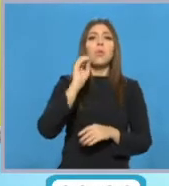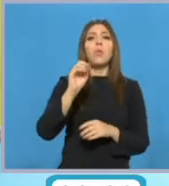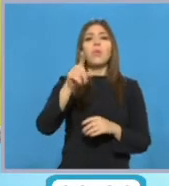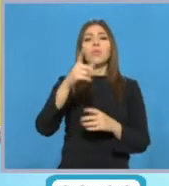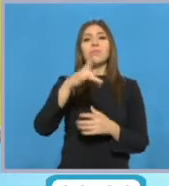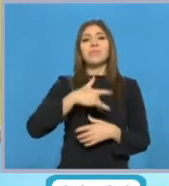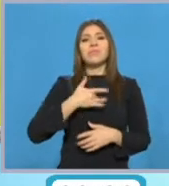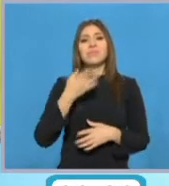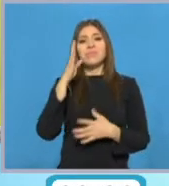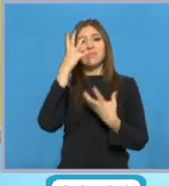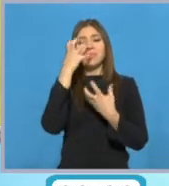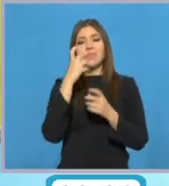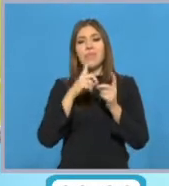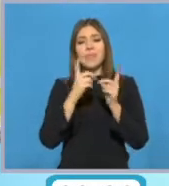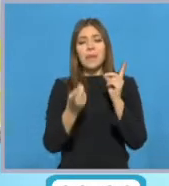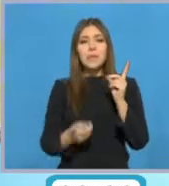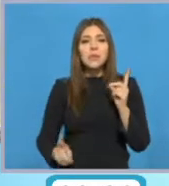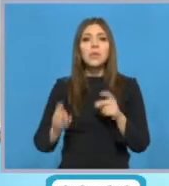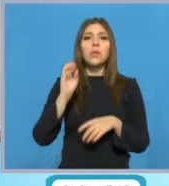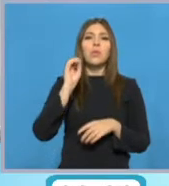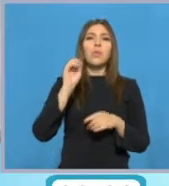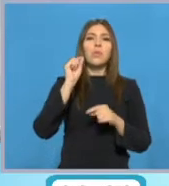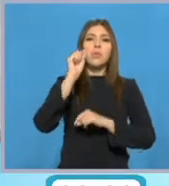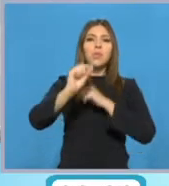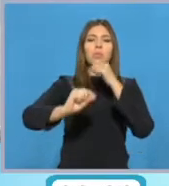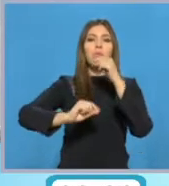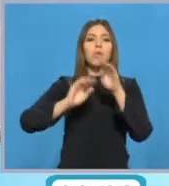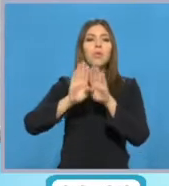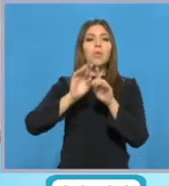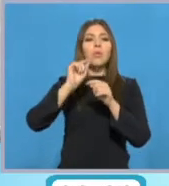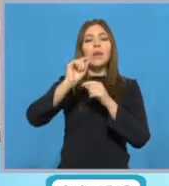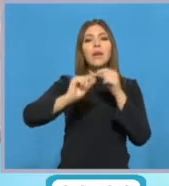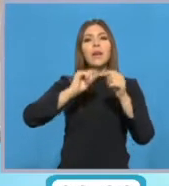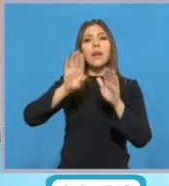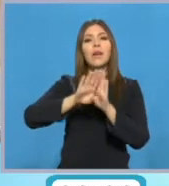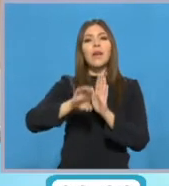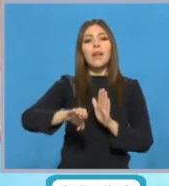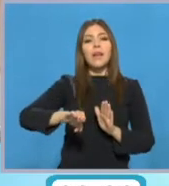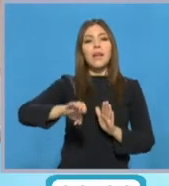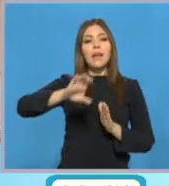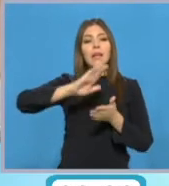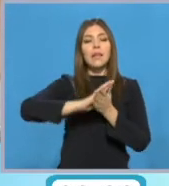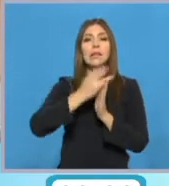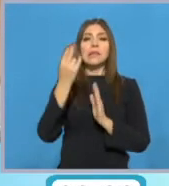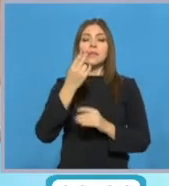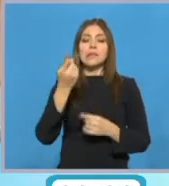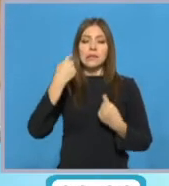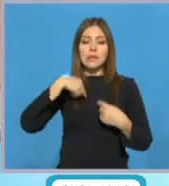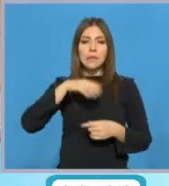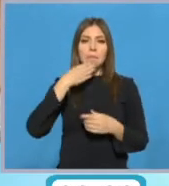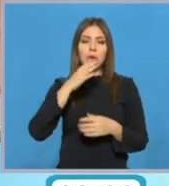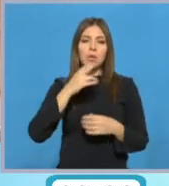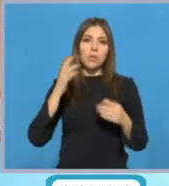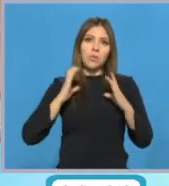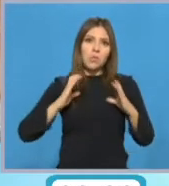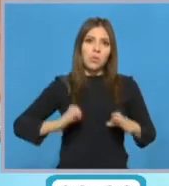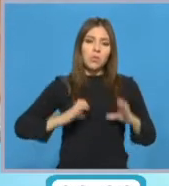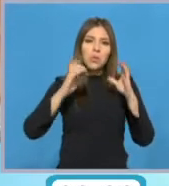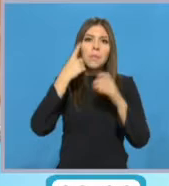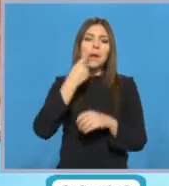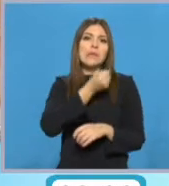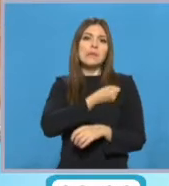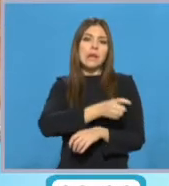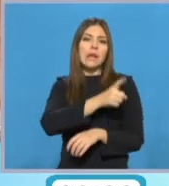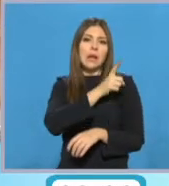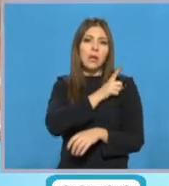fin, muchas cosas que vienen acompañando a los años, es fundamental tener un buen estado de salud. Pero por otro lado también pensar que a lo mejor